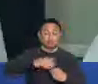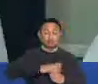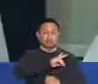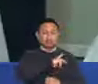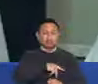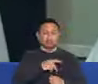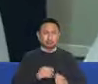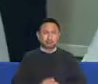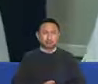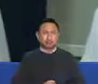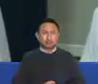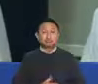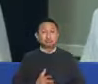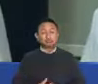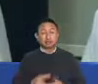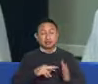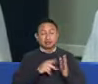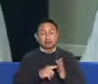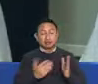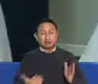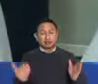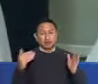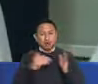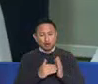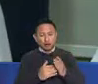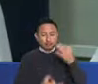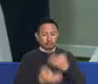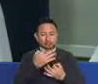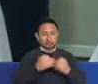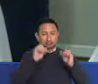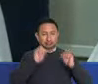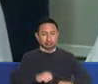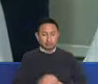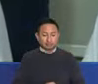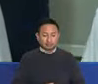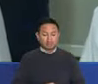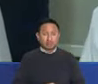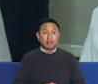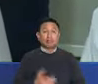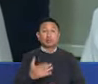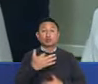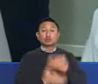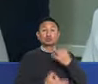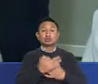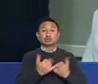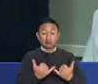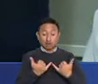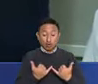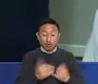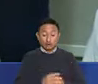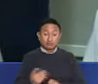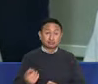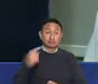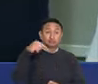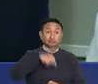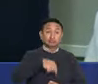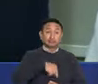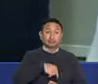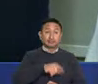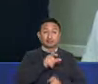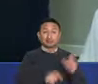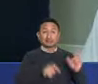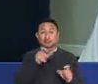personal. También significa una reivindicación de la justicia, una reivindicación de la justicia que hoy viene del